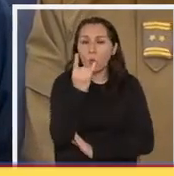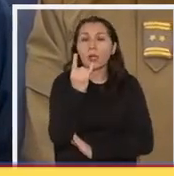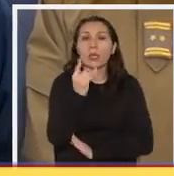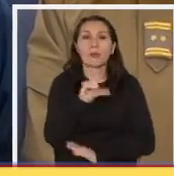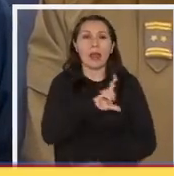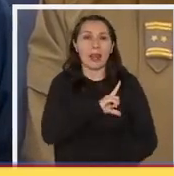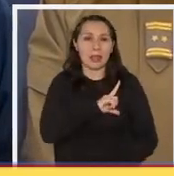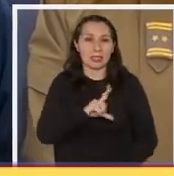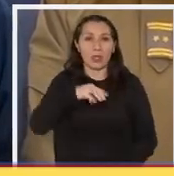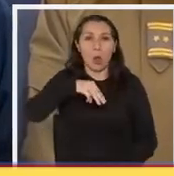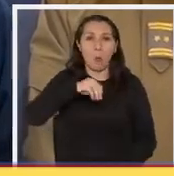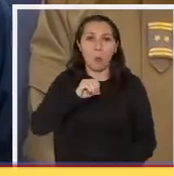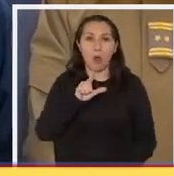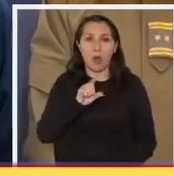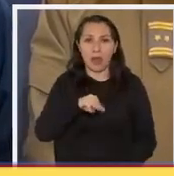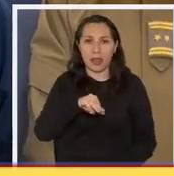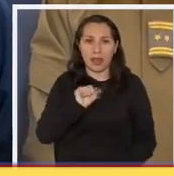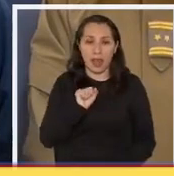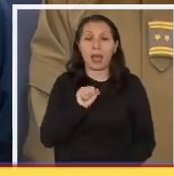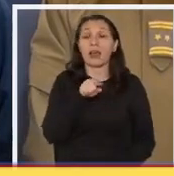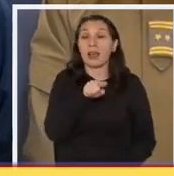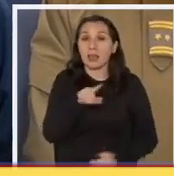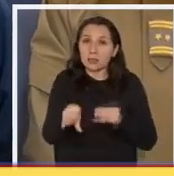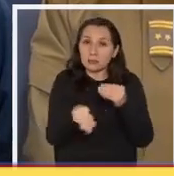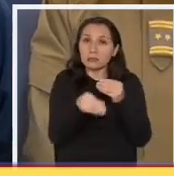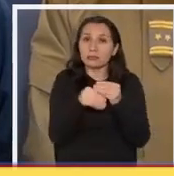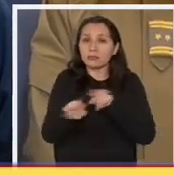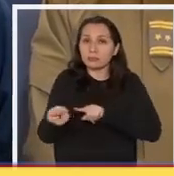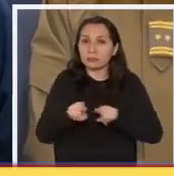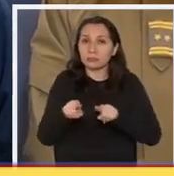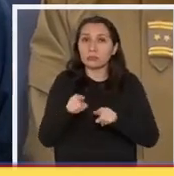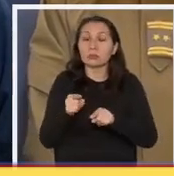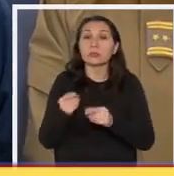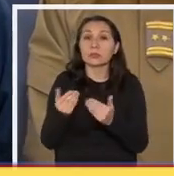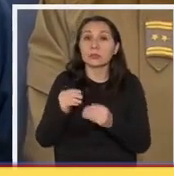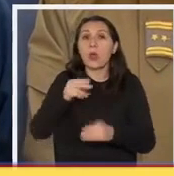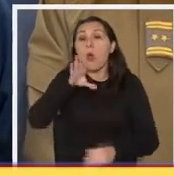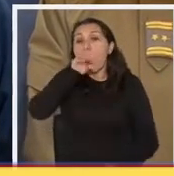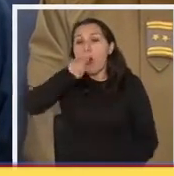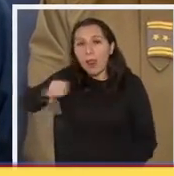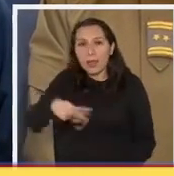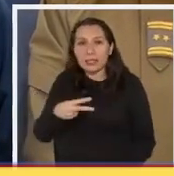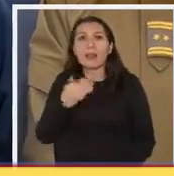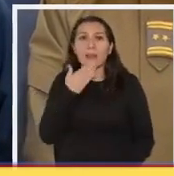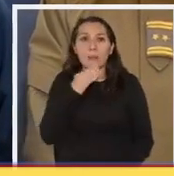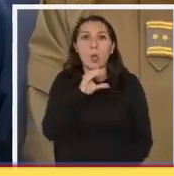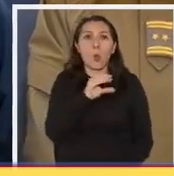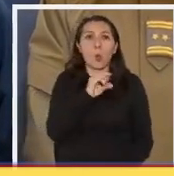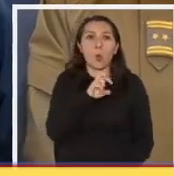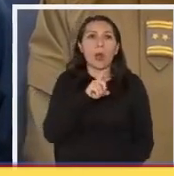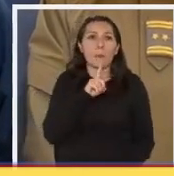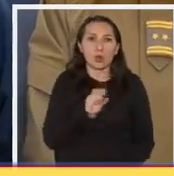en el Liceo Juan Ignacio Molina, lo que se va a complementar gestionando la demanda con Gualañé y Curepto.